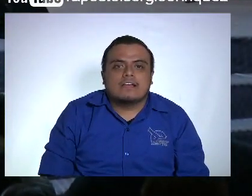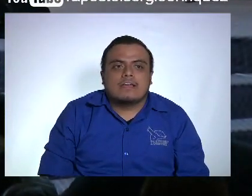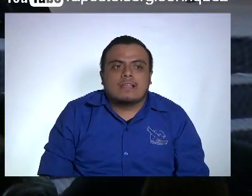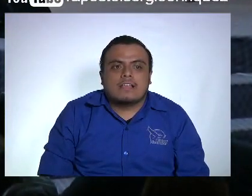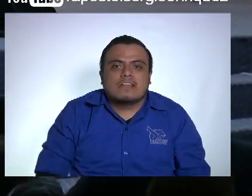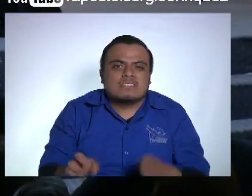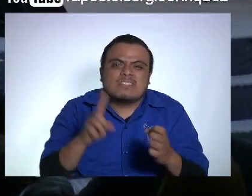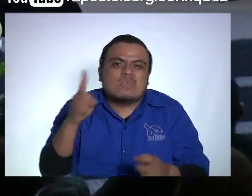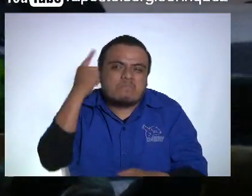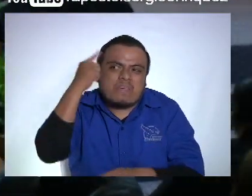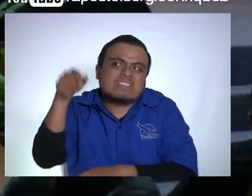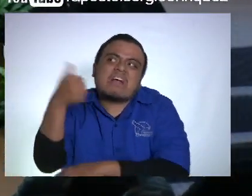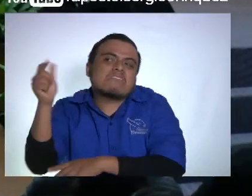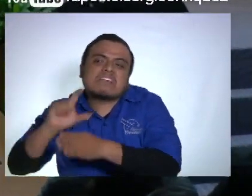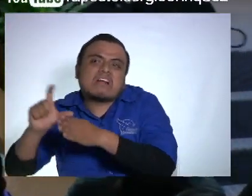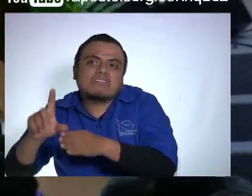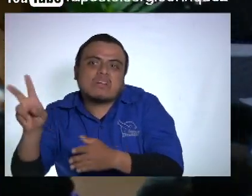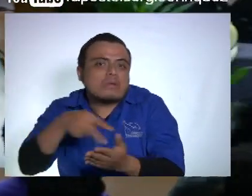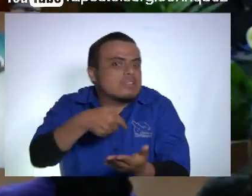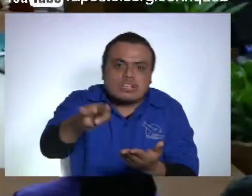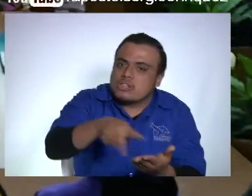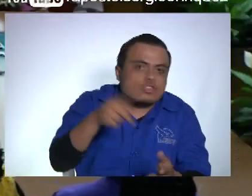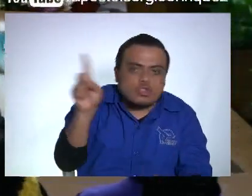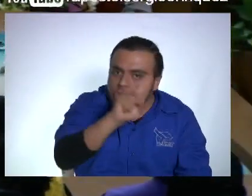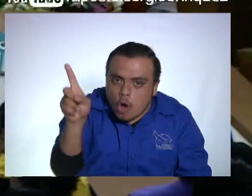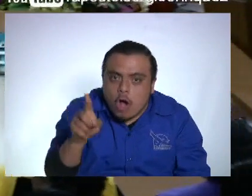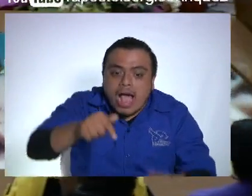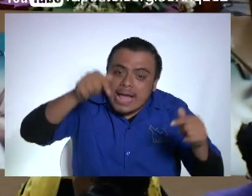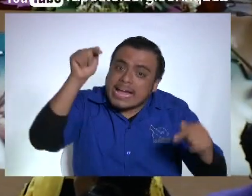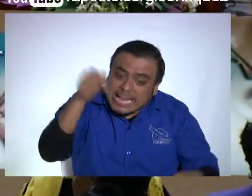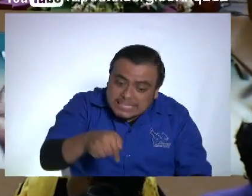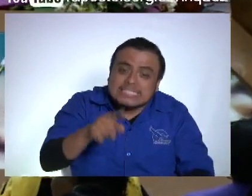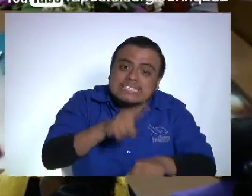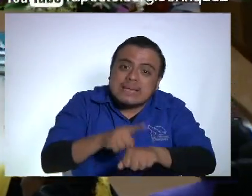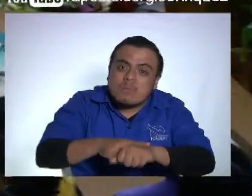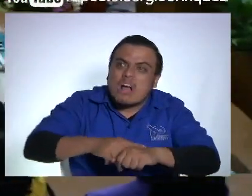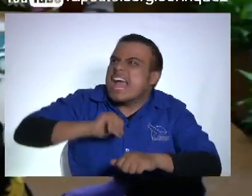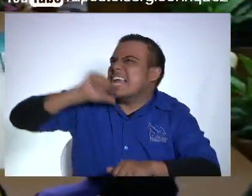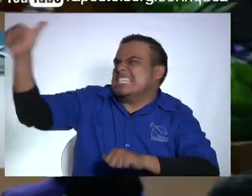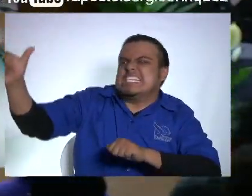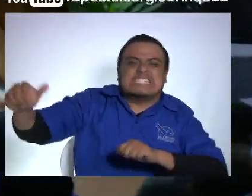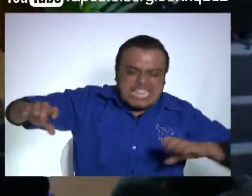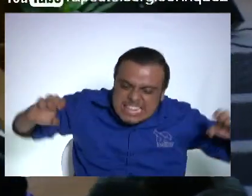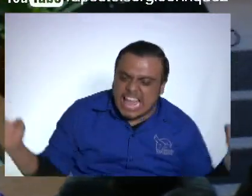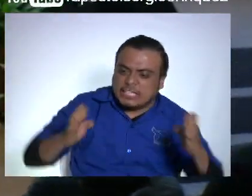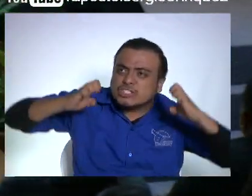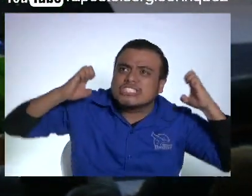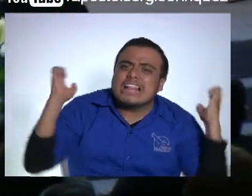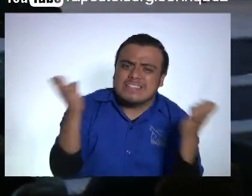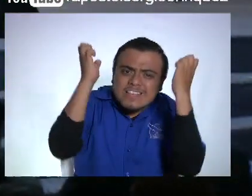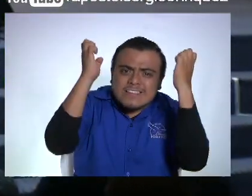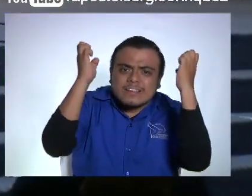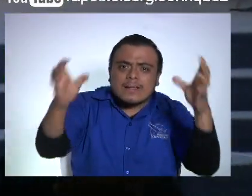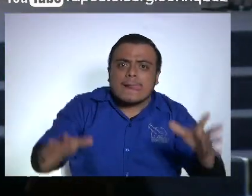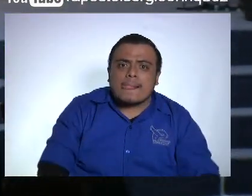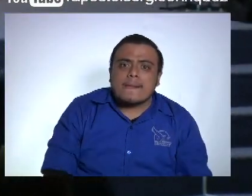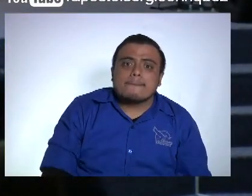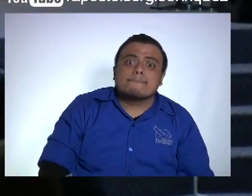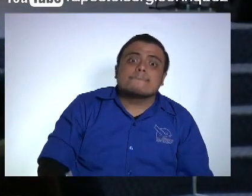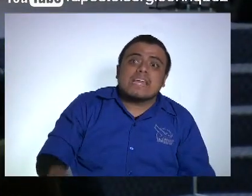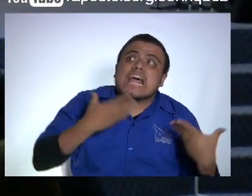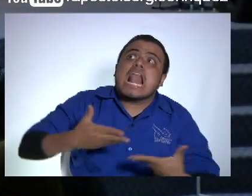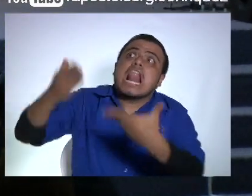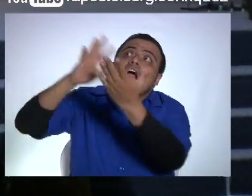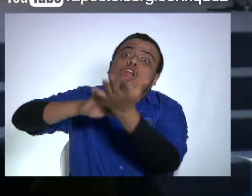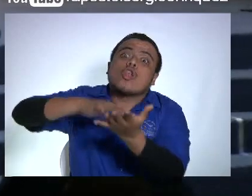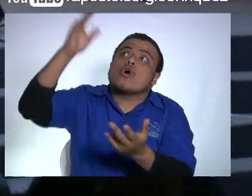Reyes, hermano. Es un momento de exaltar, de gritar, de levantar la voz. Aquel que murió en la cruz del